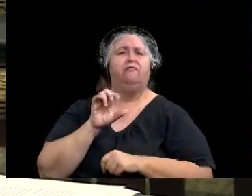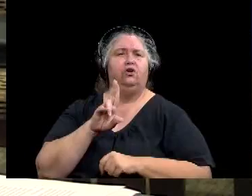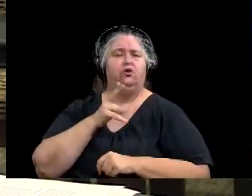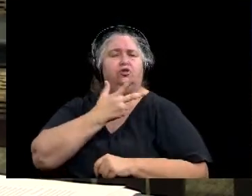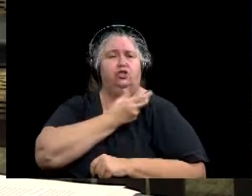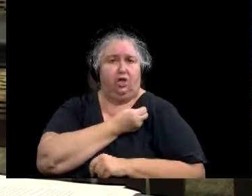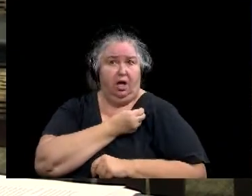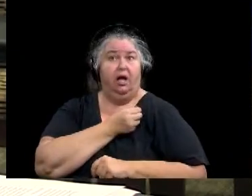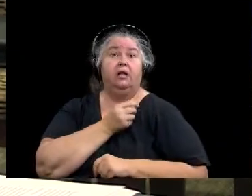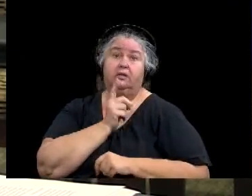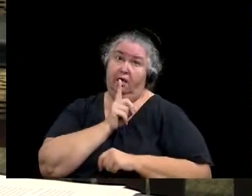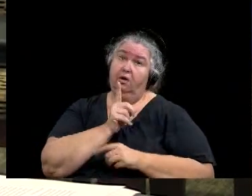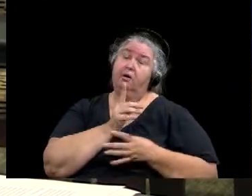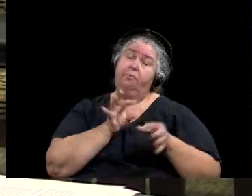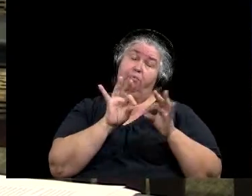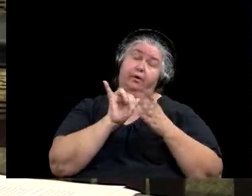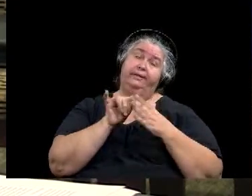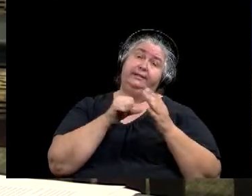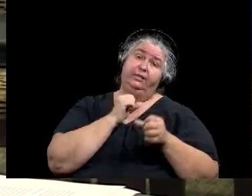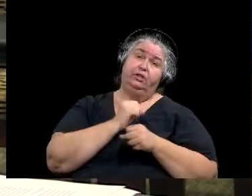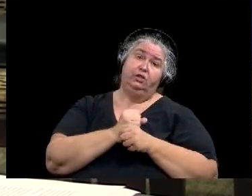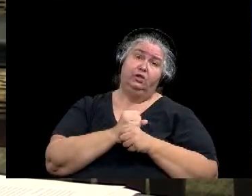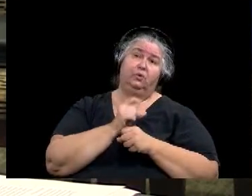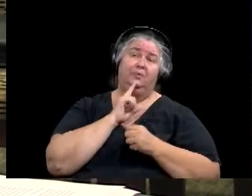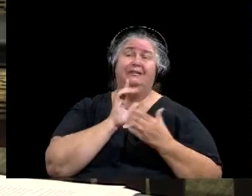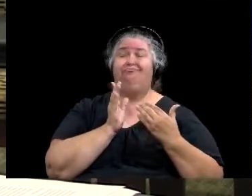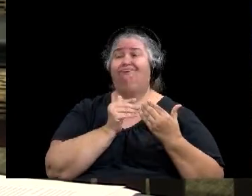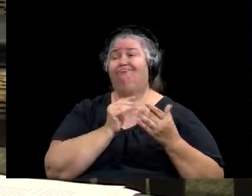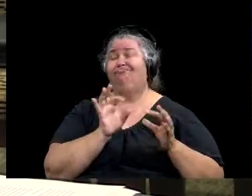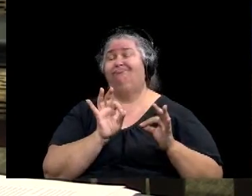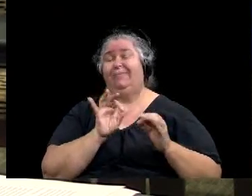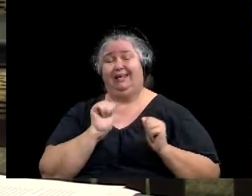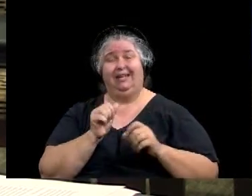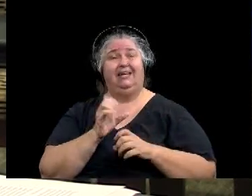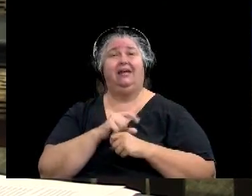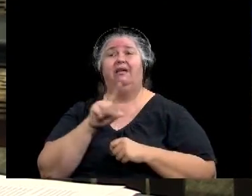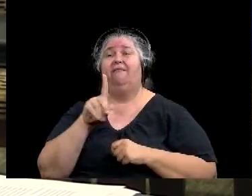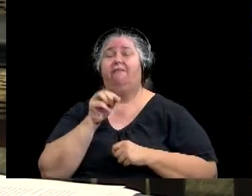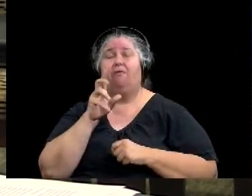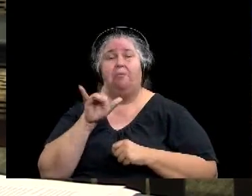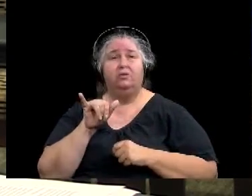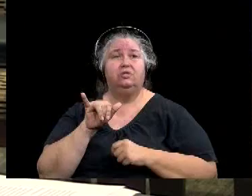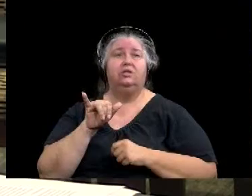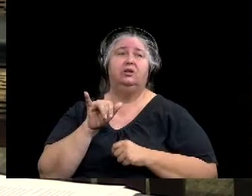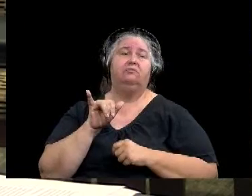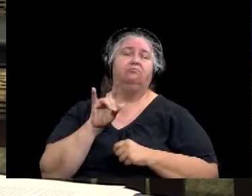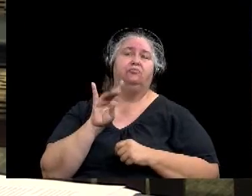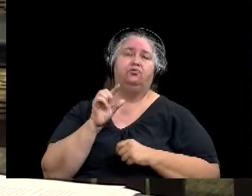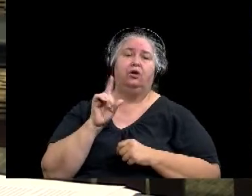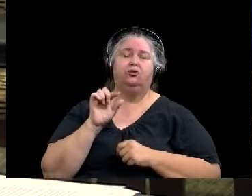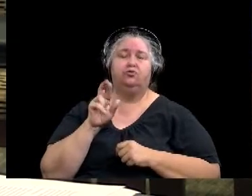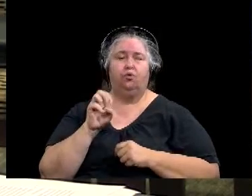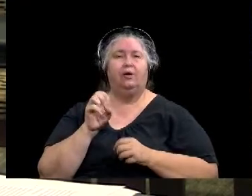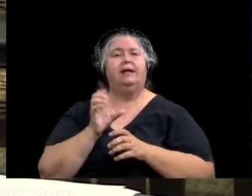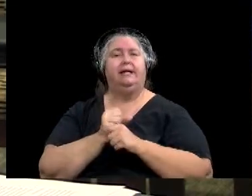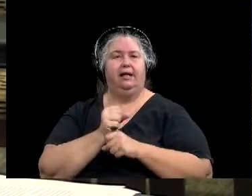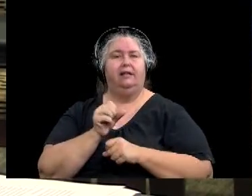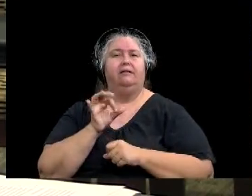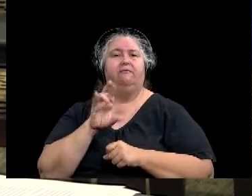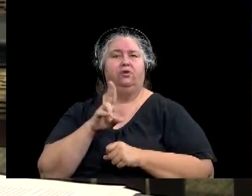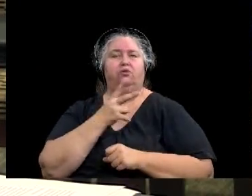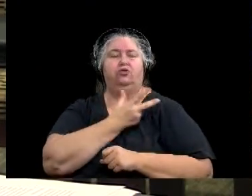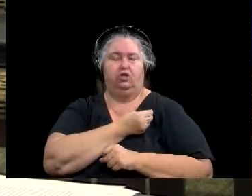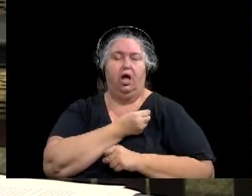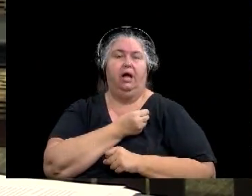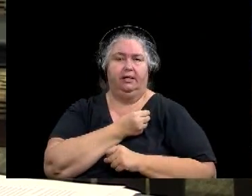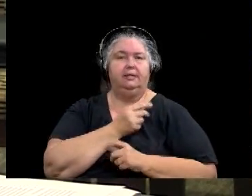que se vayan a vacunar de su flow de la influencia si es muy fácil en las farmacias ya están disponibles